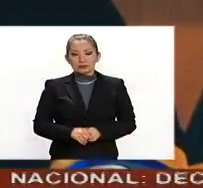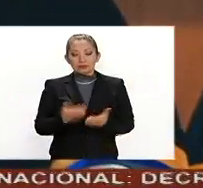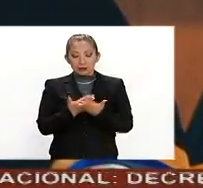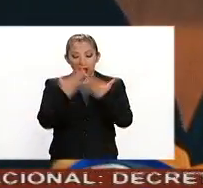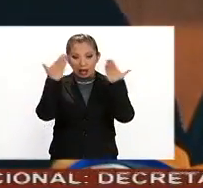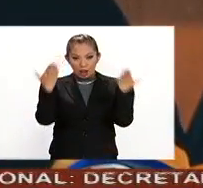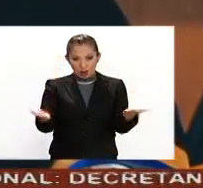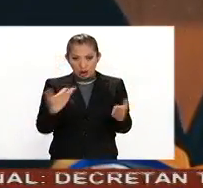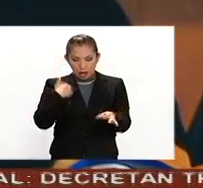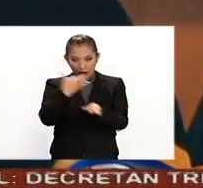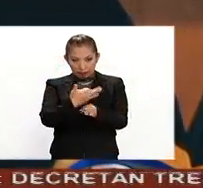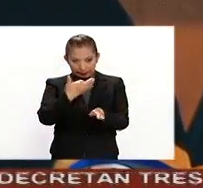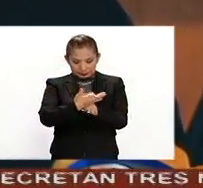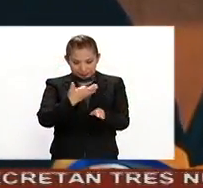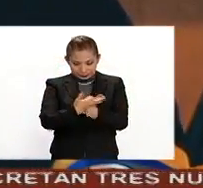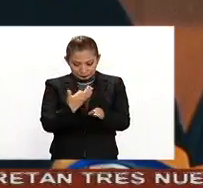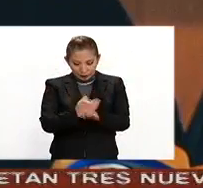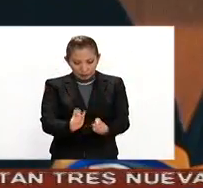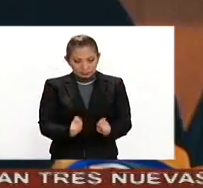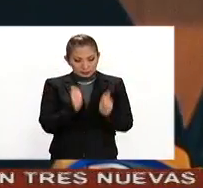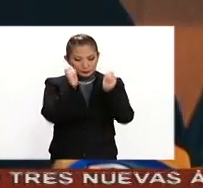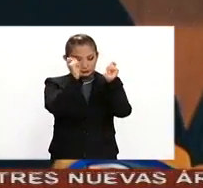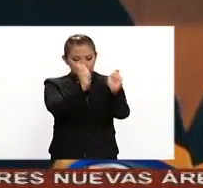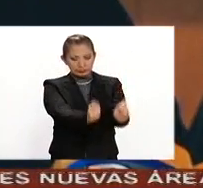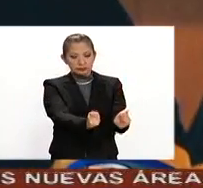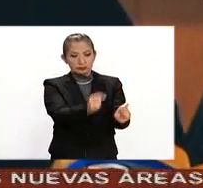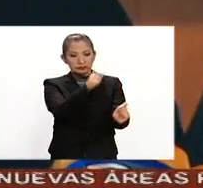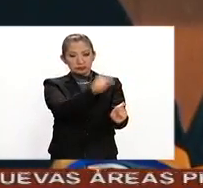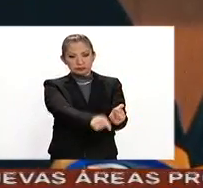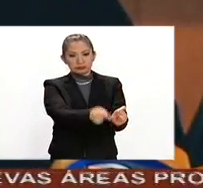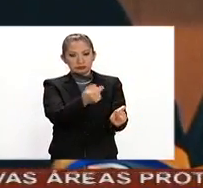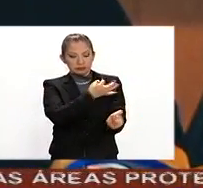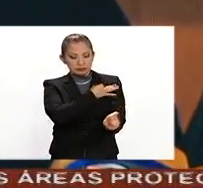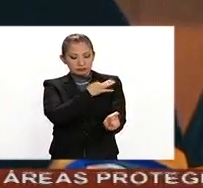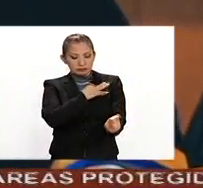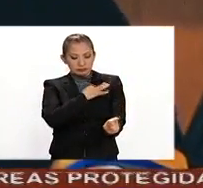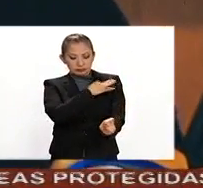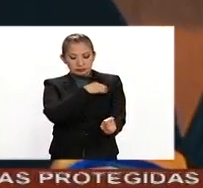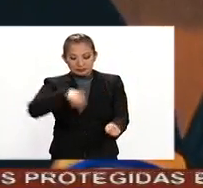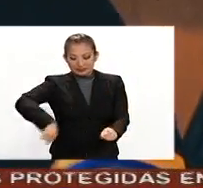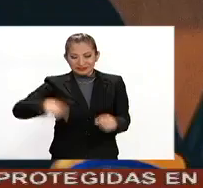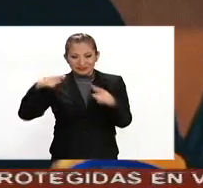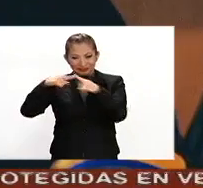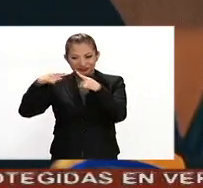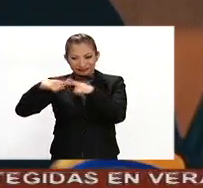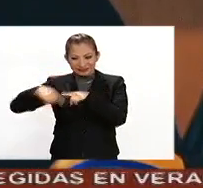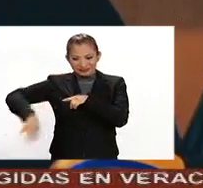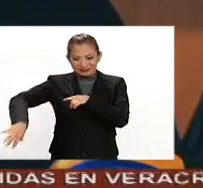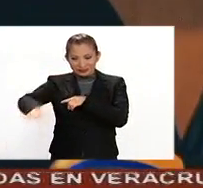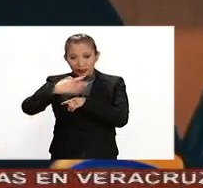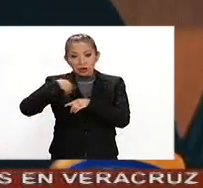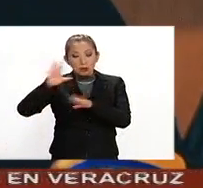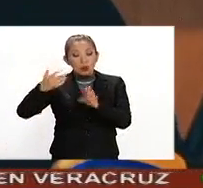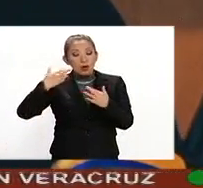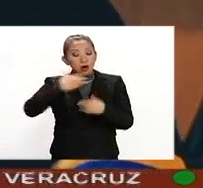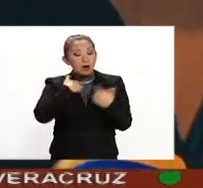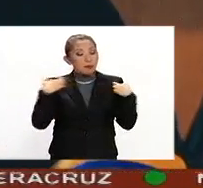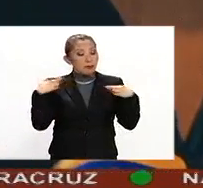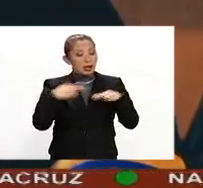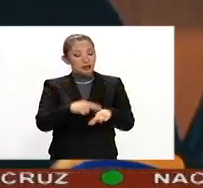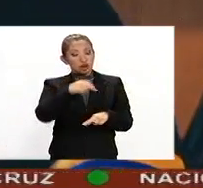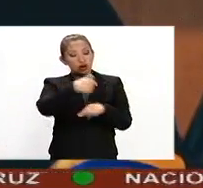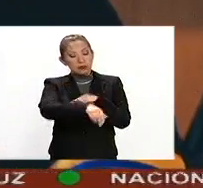Procedemos en este momento a entregar las insignias de nuestra institución como académico de